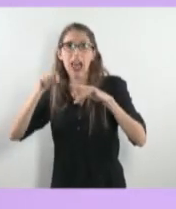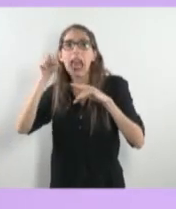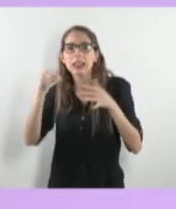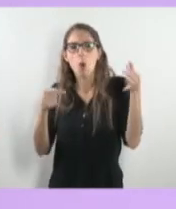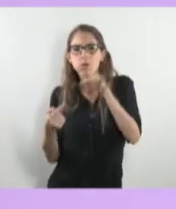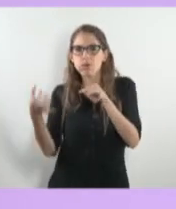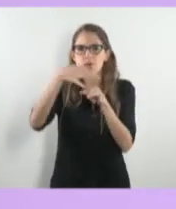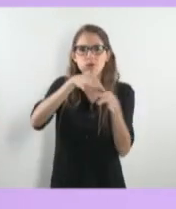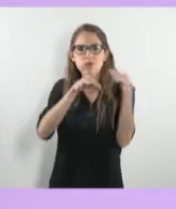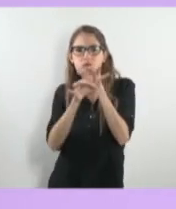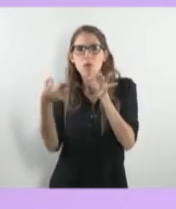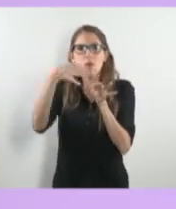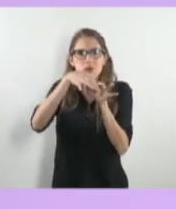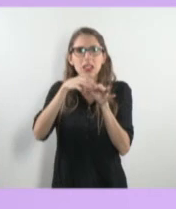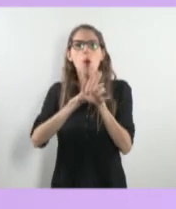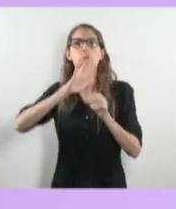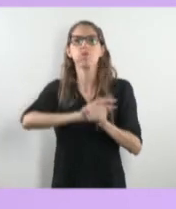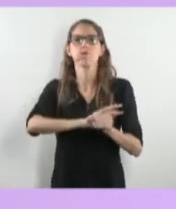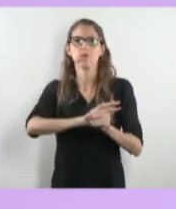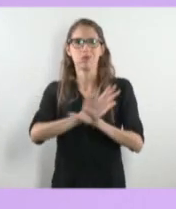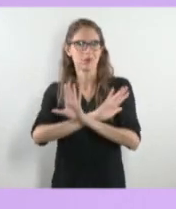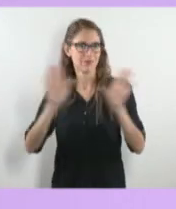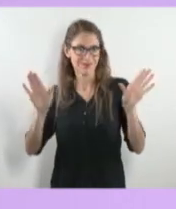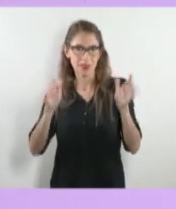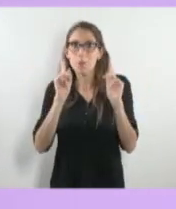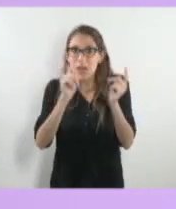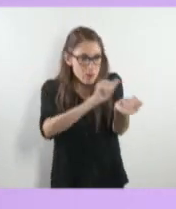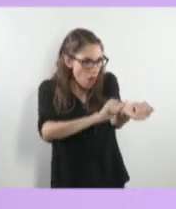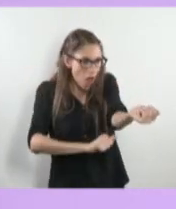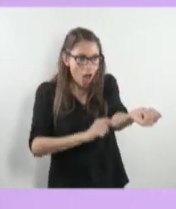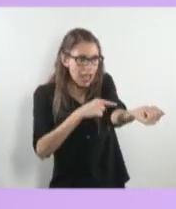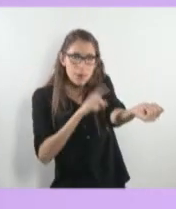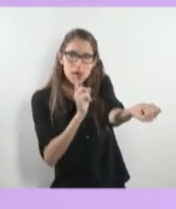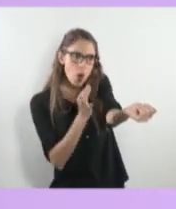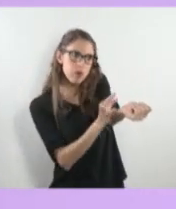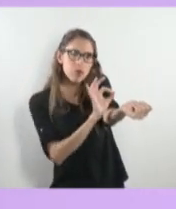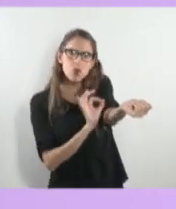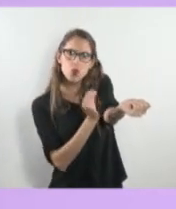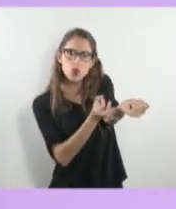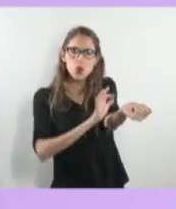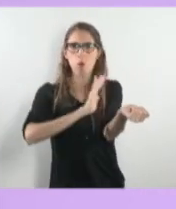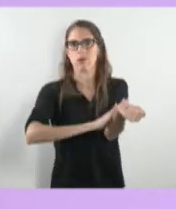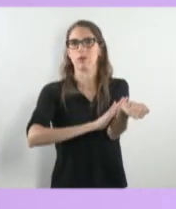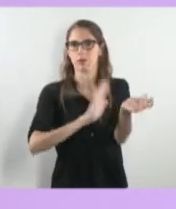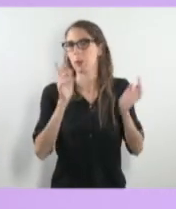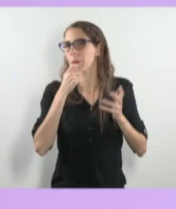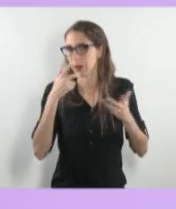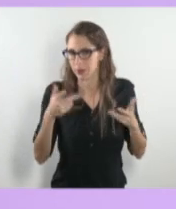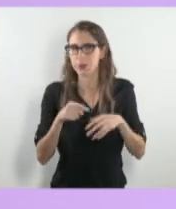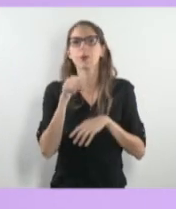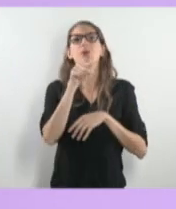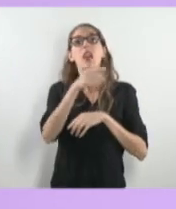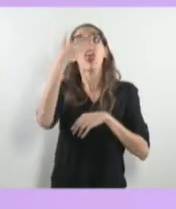plaquetario. O sea, se van a agregar en el lugar de, digamos, donde se produjo la lesión, y luego se van a desencadenar las reacciones de